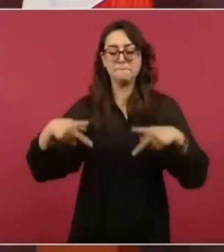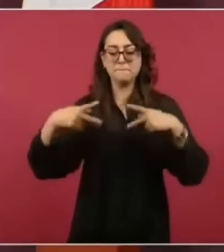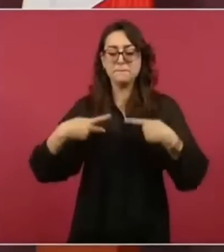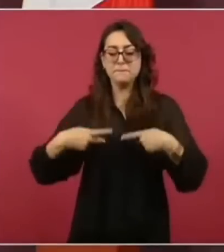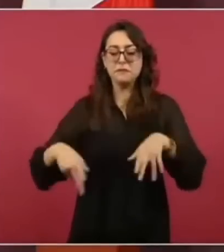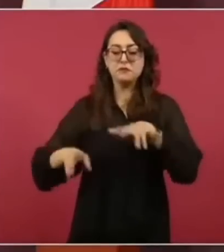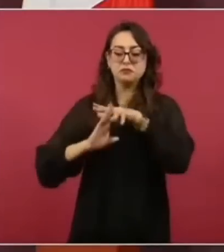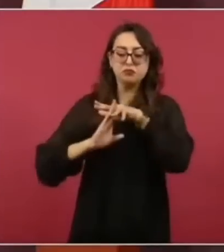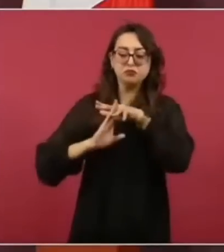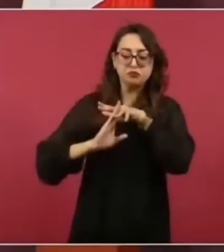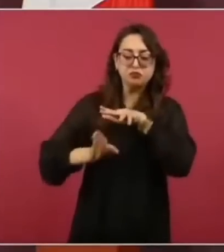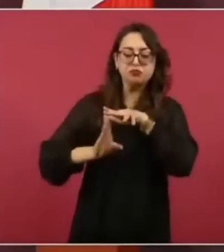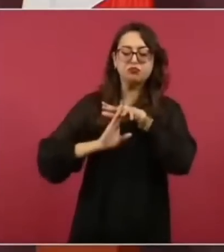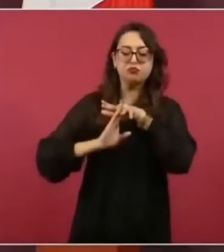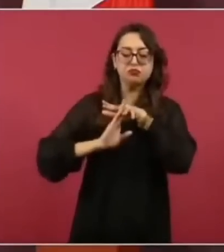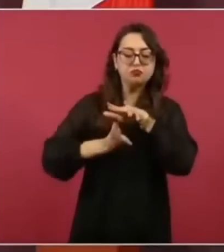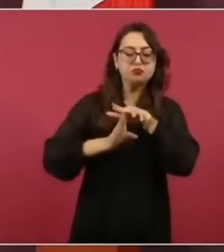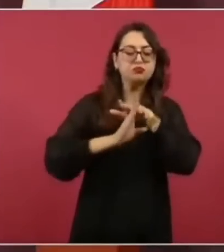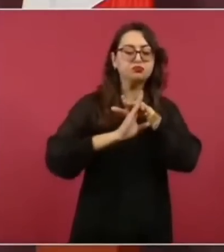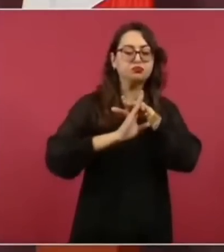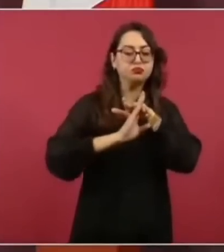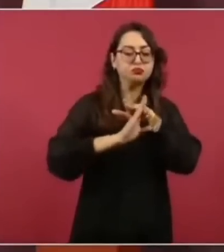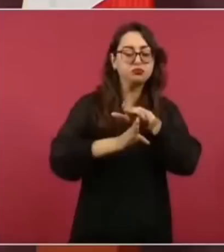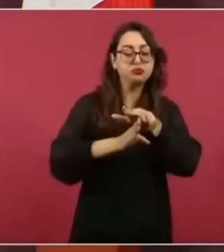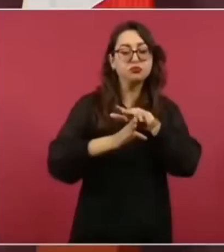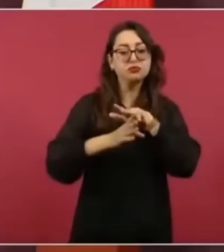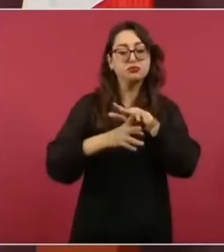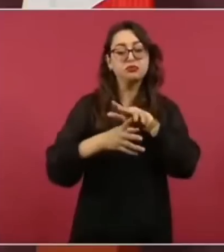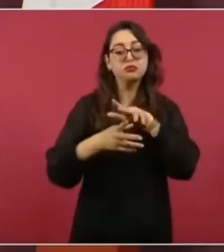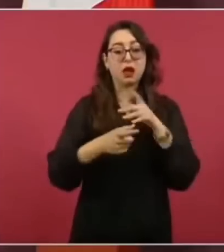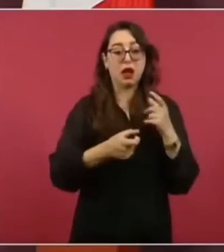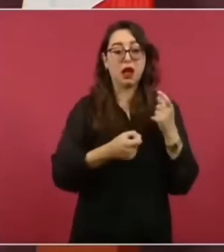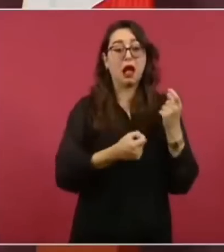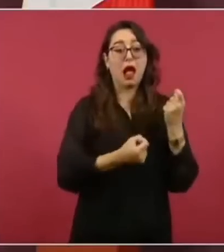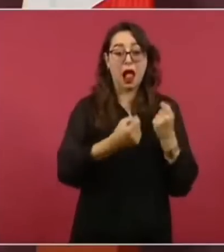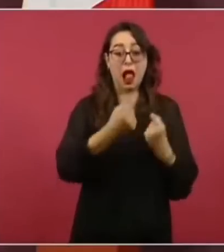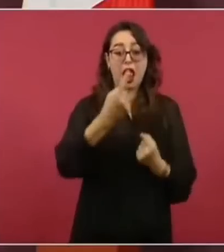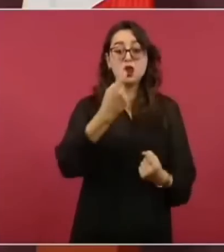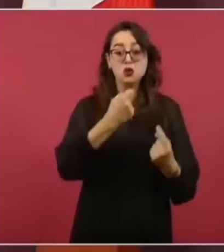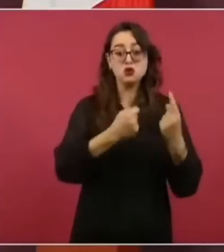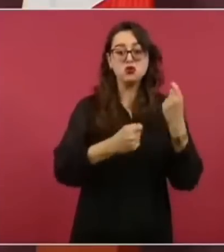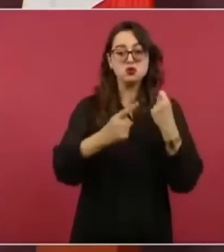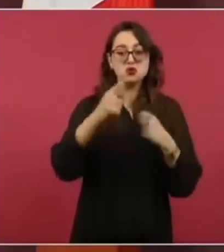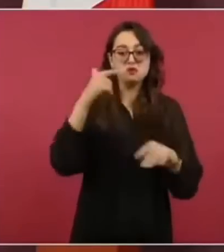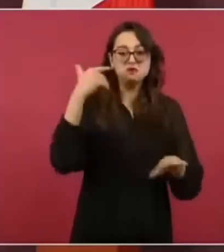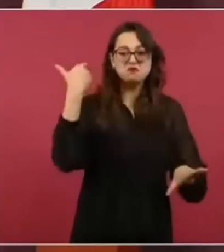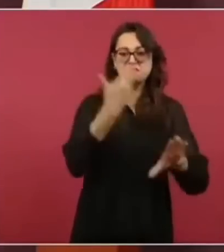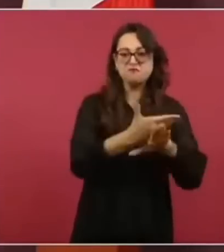como defendido en las distintas regiones del mundo.